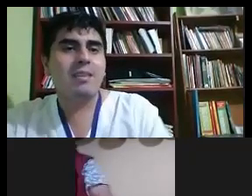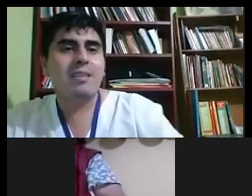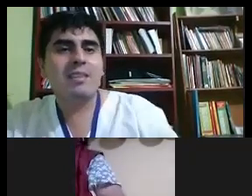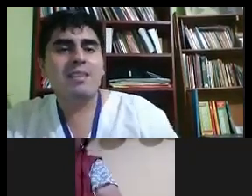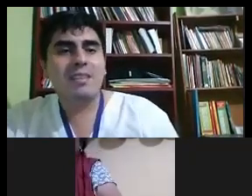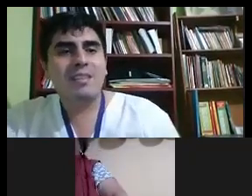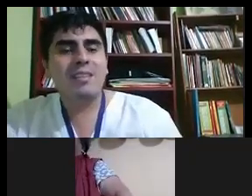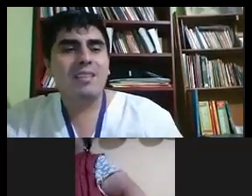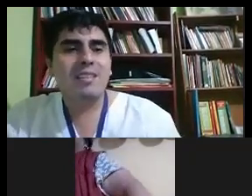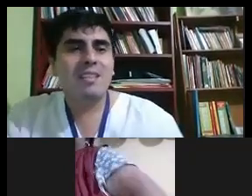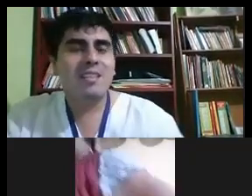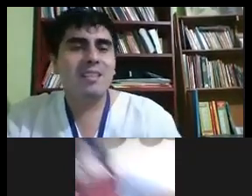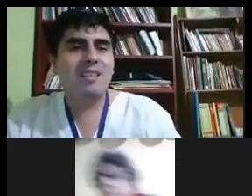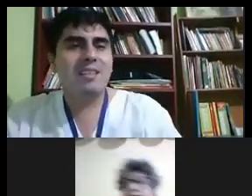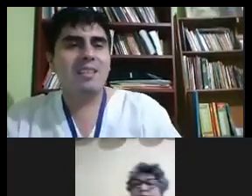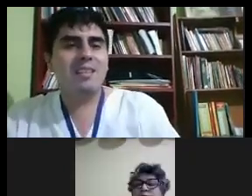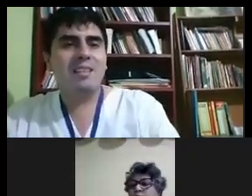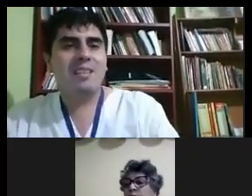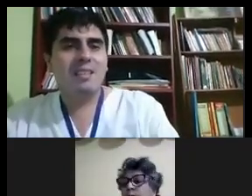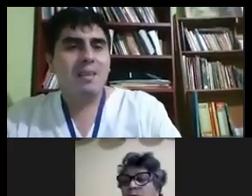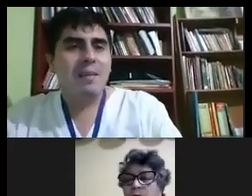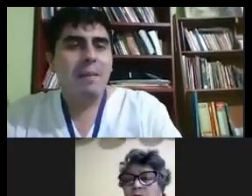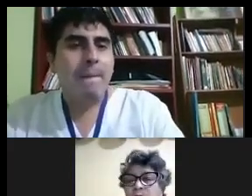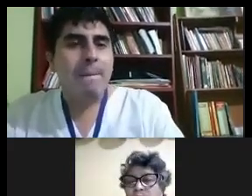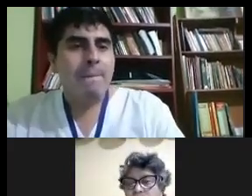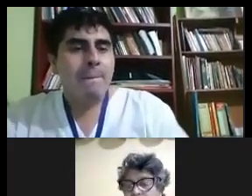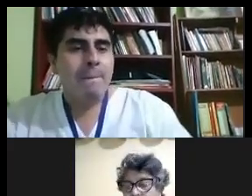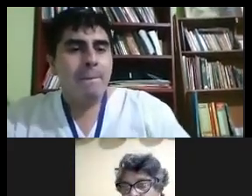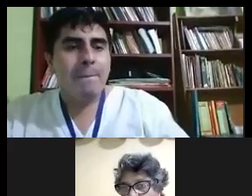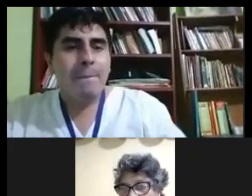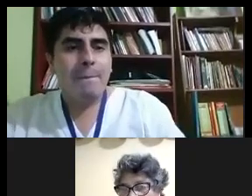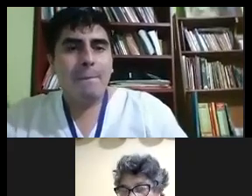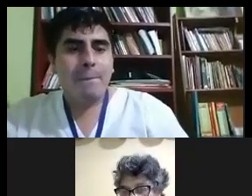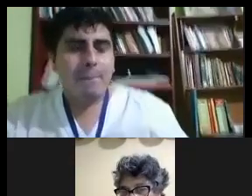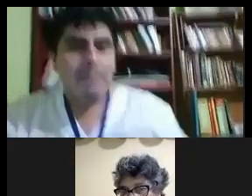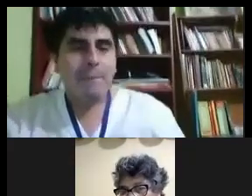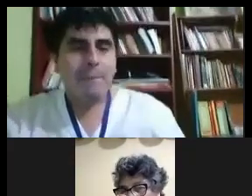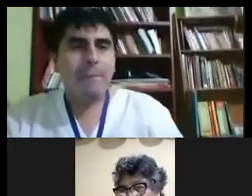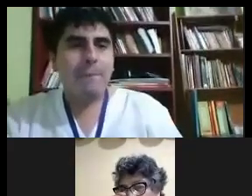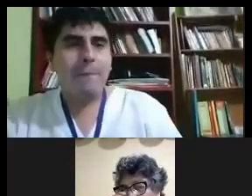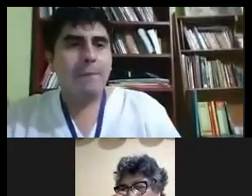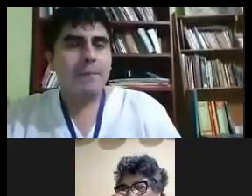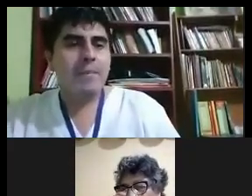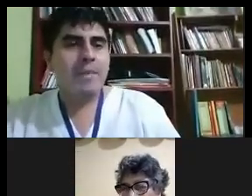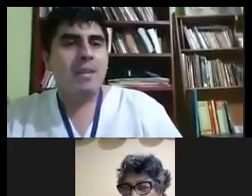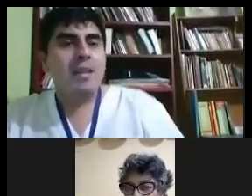Perfecto. ¿Es aconsejable medir la saturación de oxígeno después de cada ejercicio?